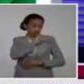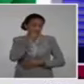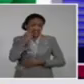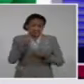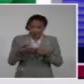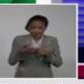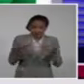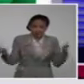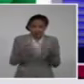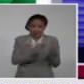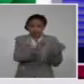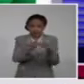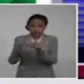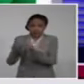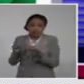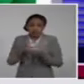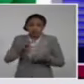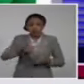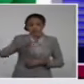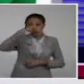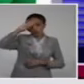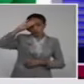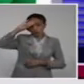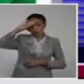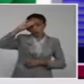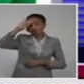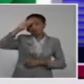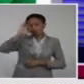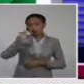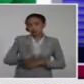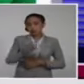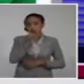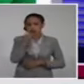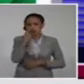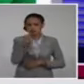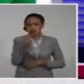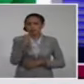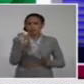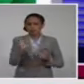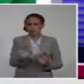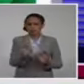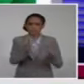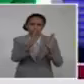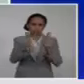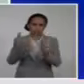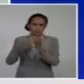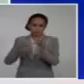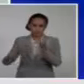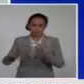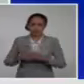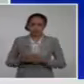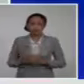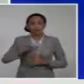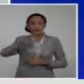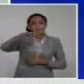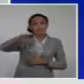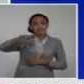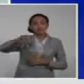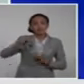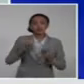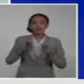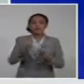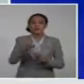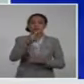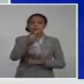en nuestro territorio nacional. Y vamos a ver las particularidades por provincia. Pinar del Río confirma